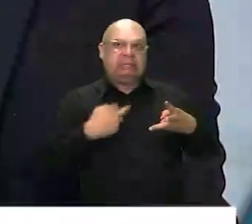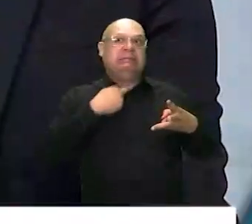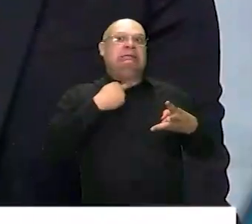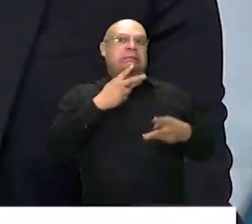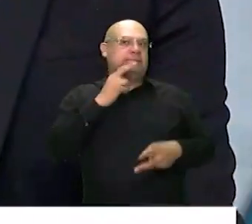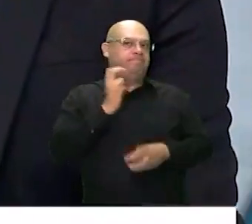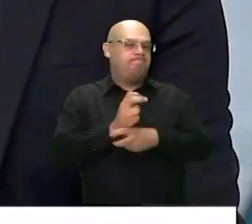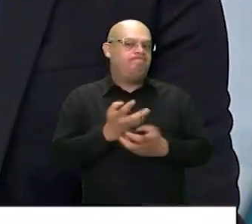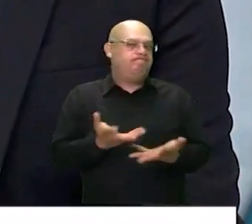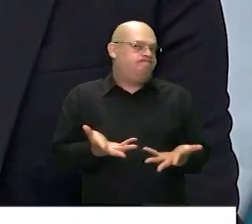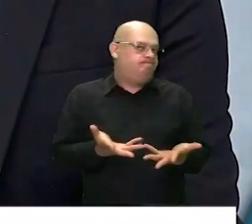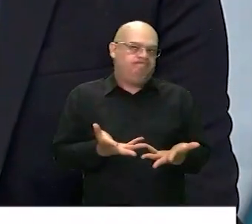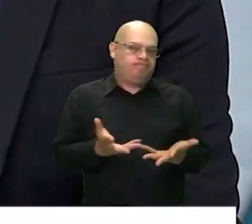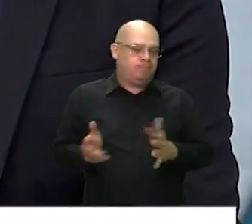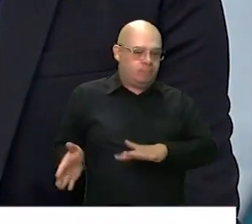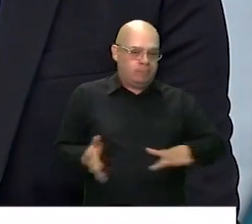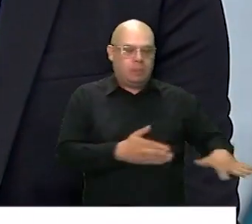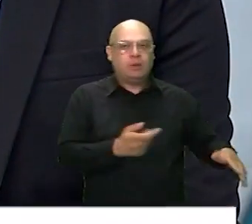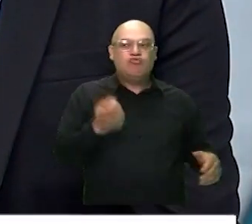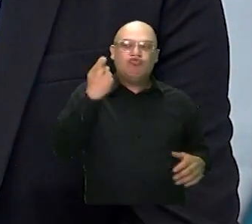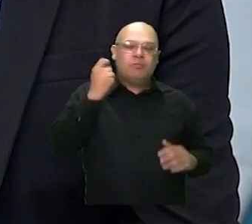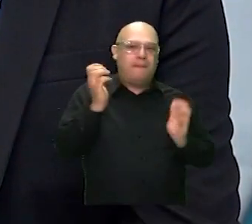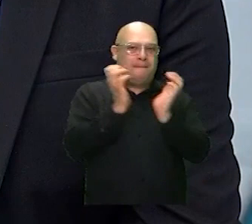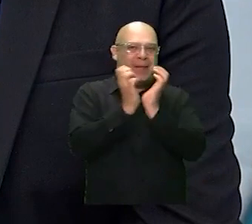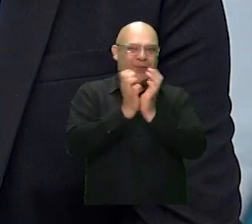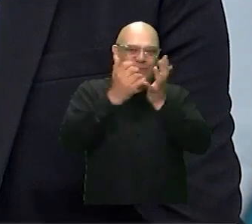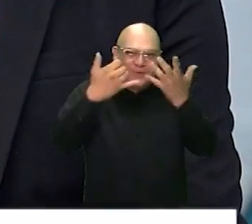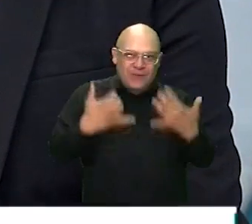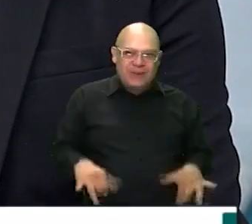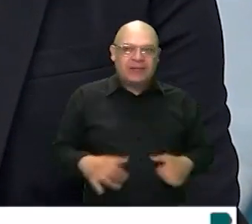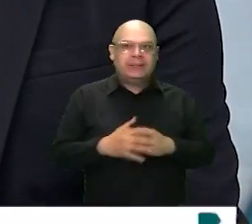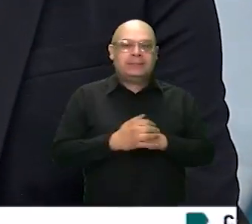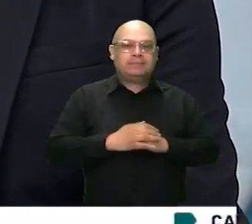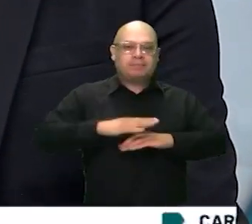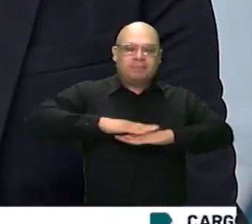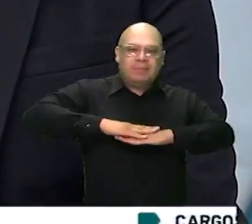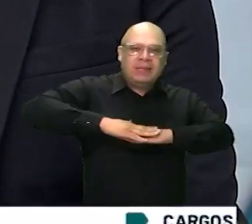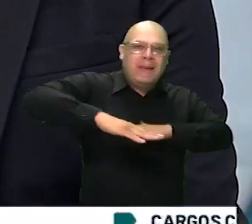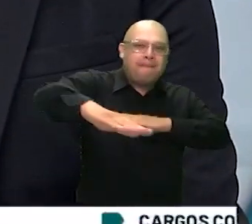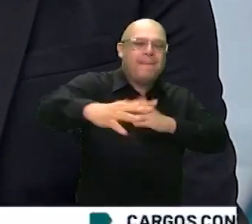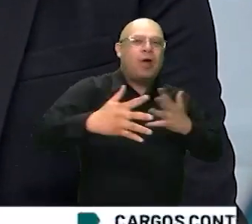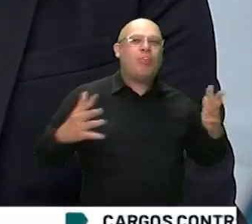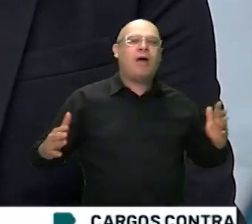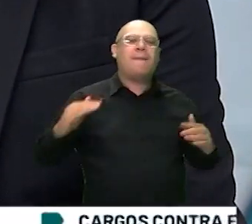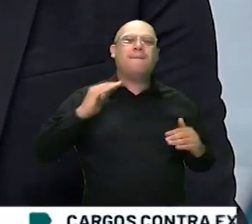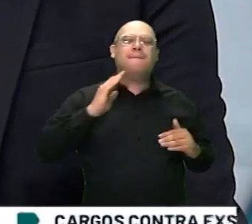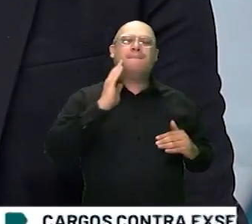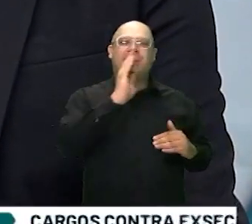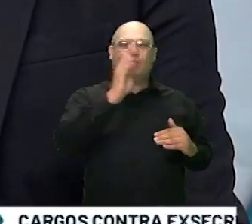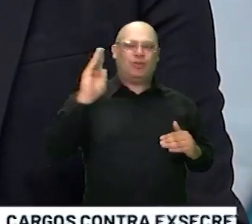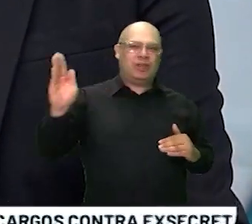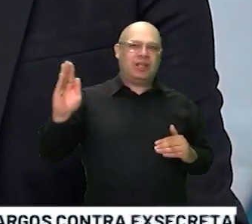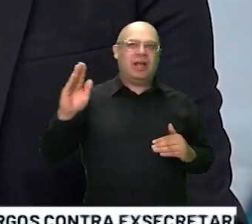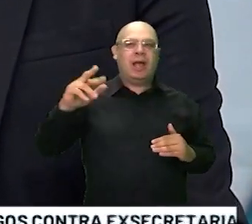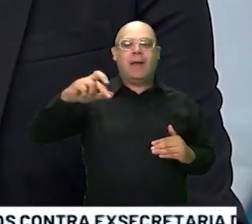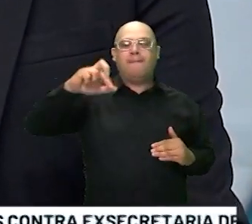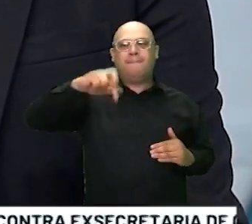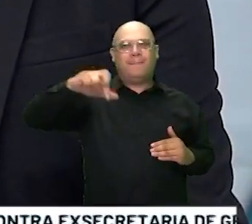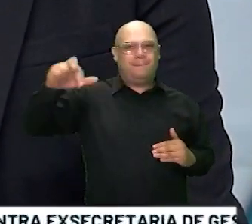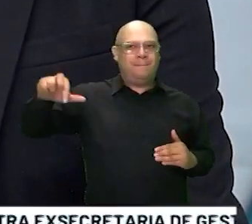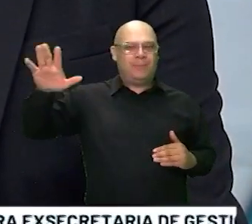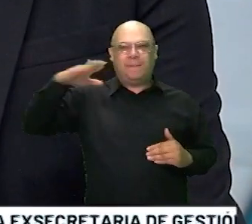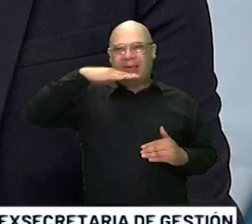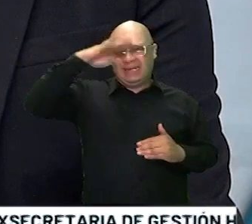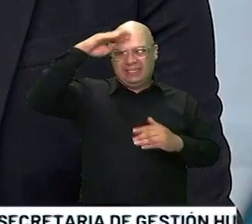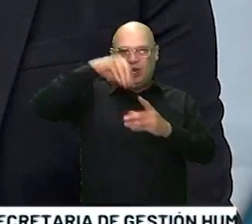a finales de mayo terminarán las obras de impermeabilización en el techo de la biblioteca pública piloto de Medellín que se ha visto afectada por